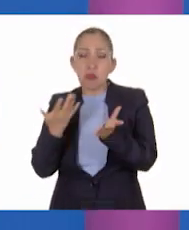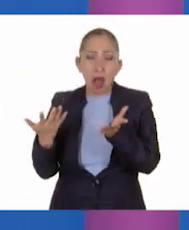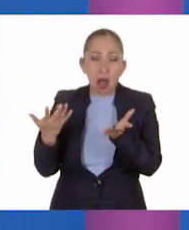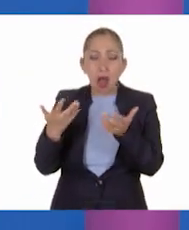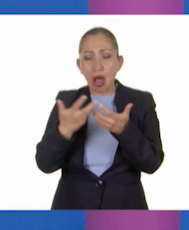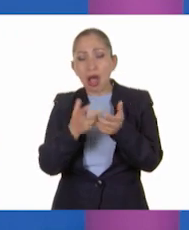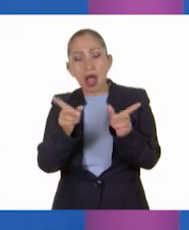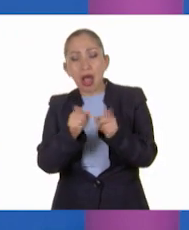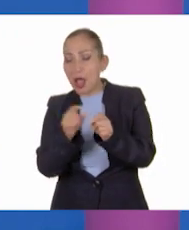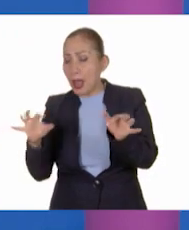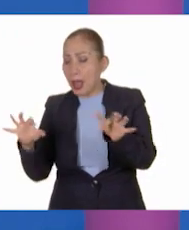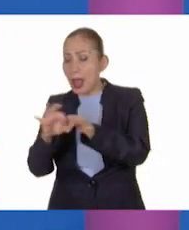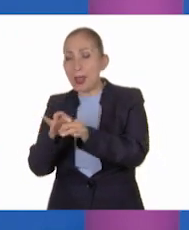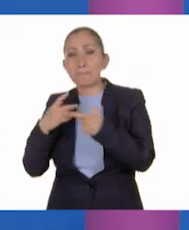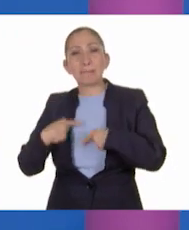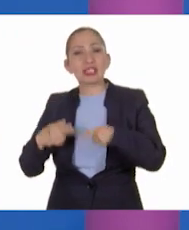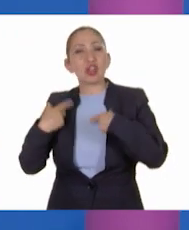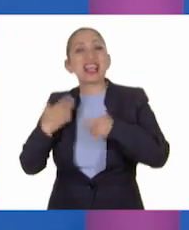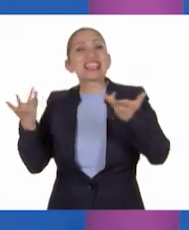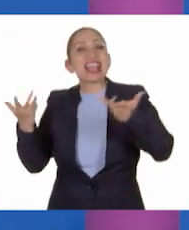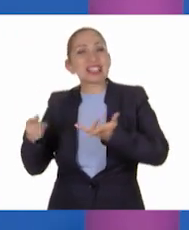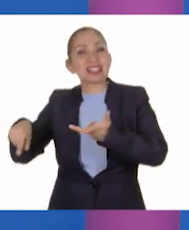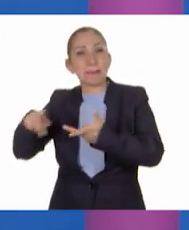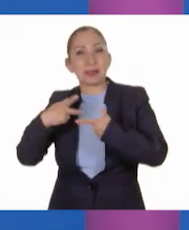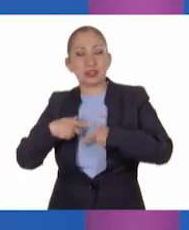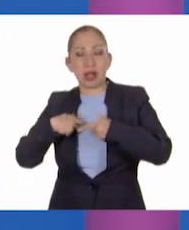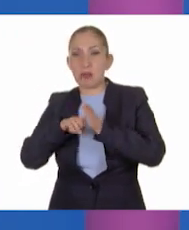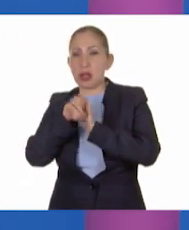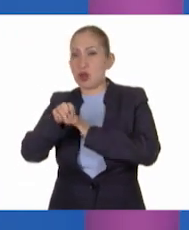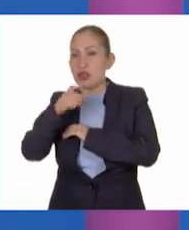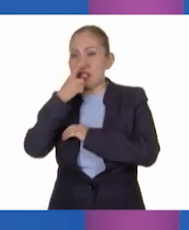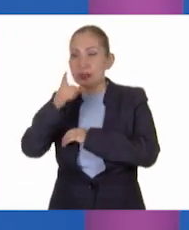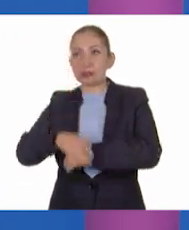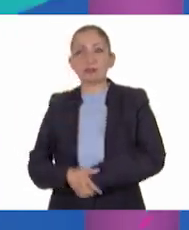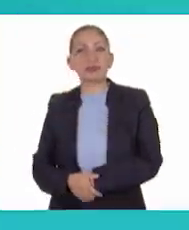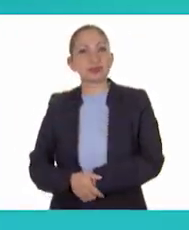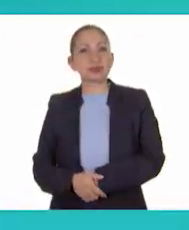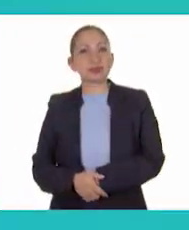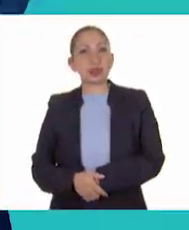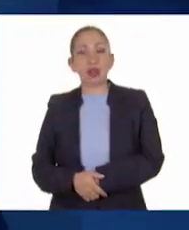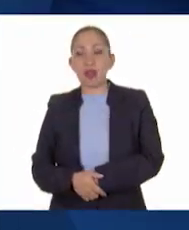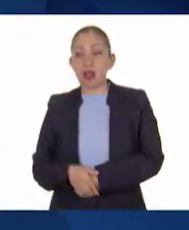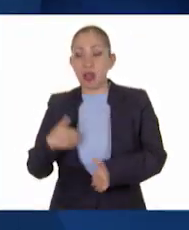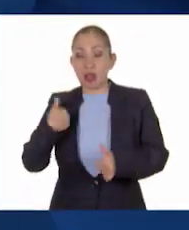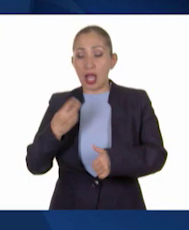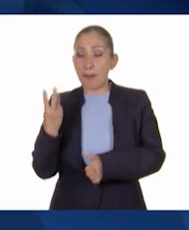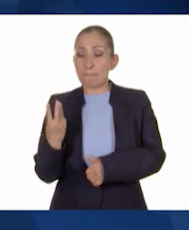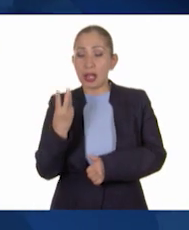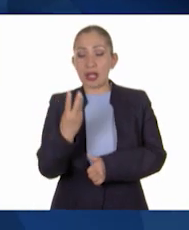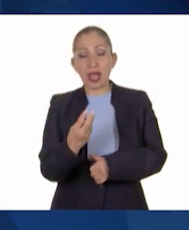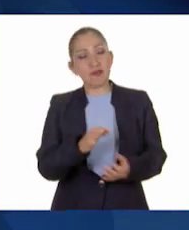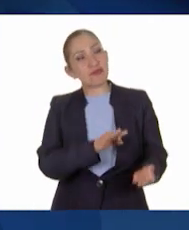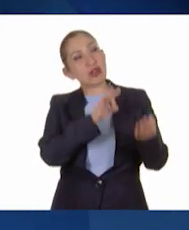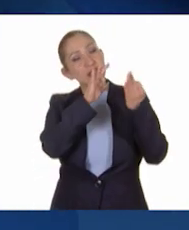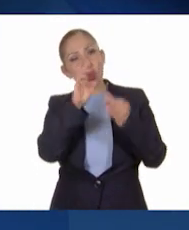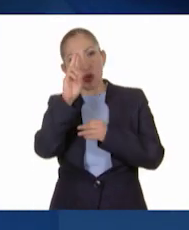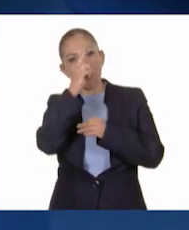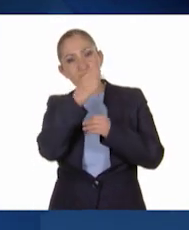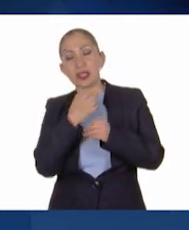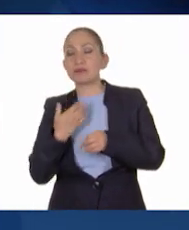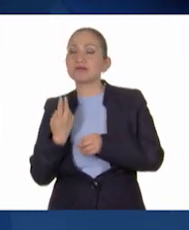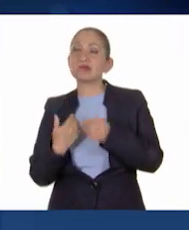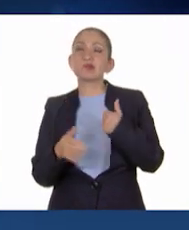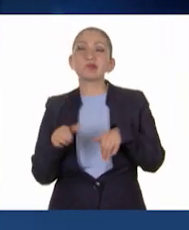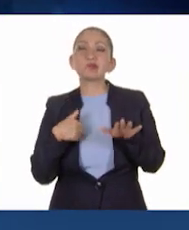las descripciones de los personajes y las acciones. Por ejemplo, dice así. Caminaban con él frente a la universidad, cuando